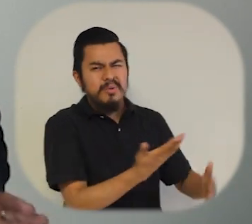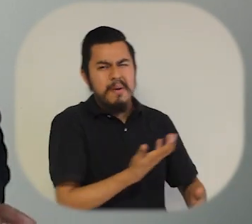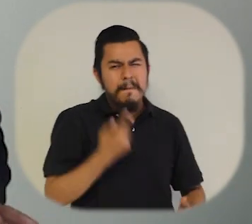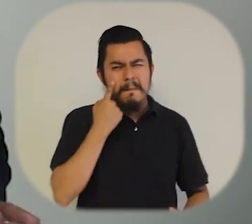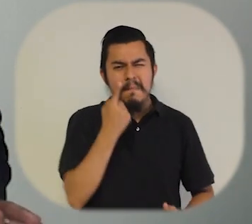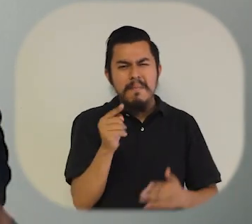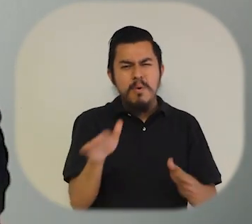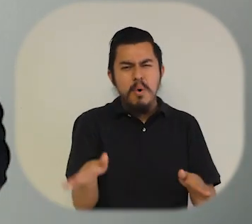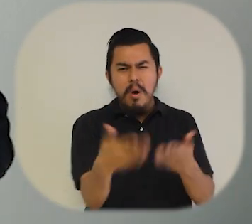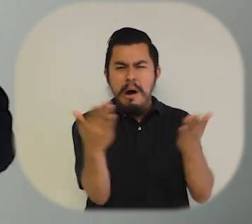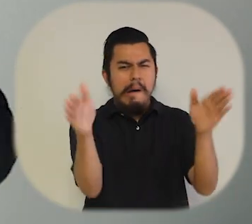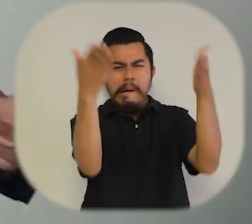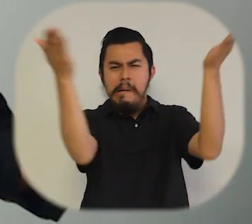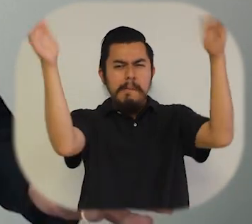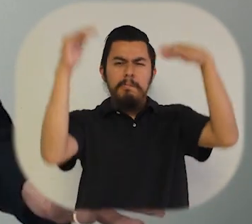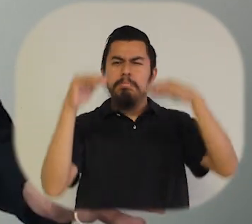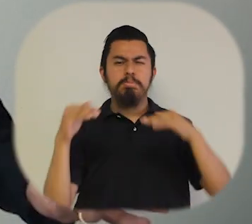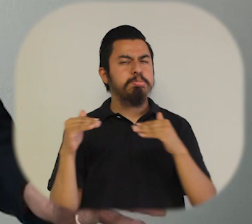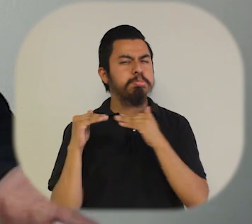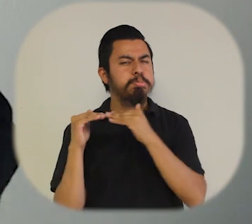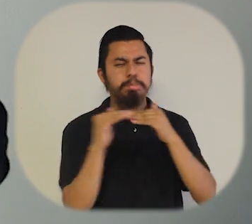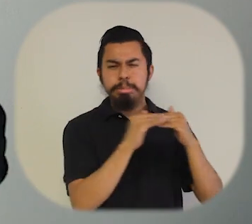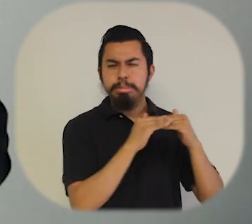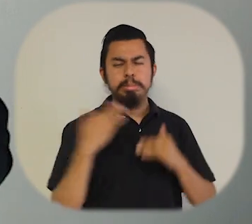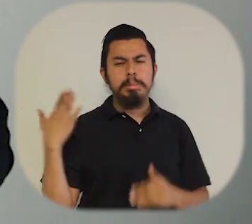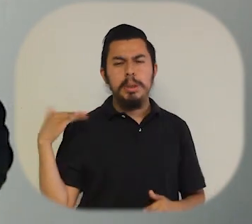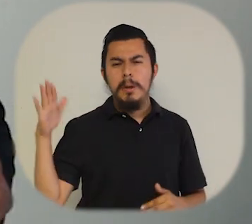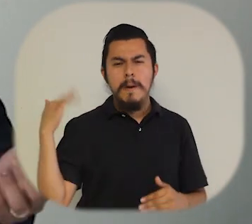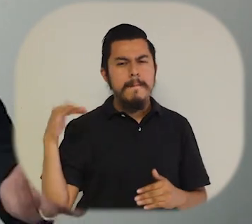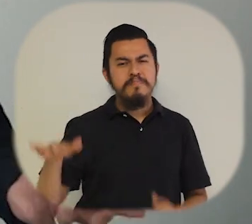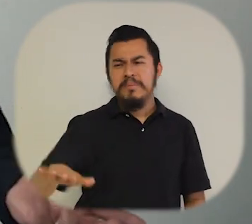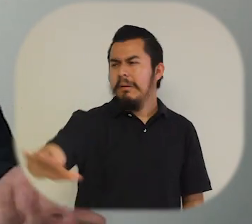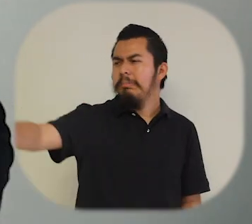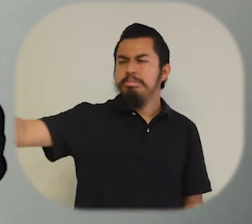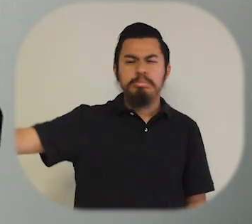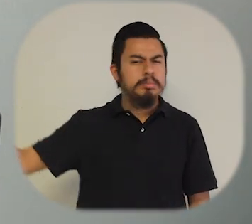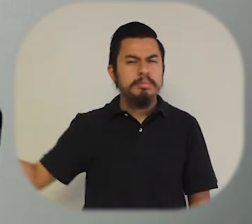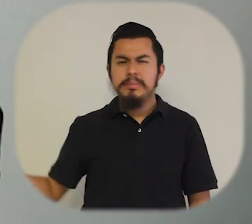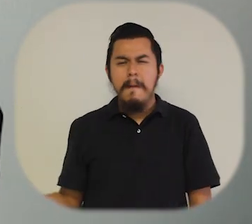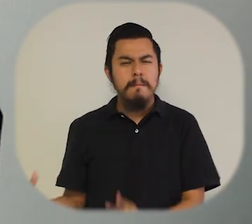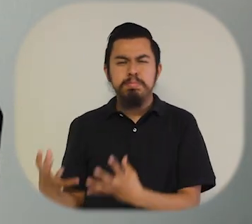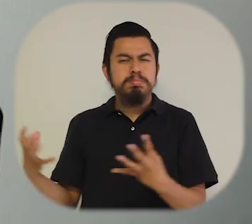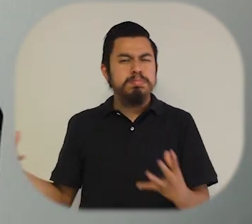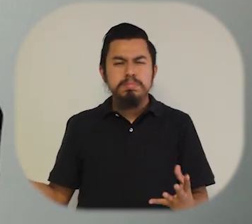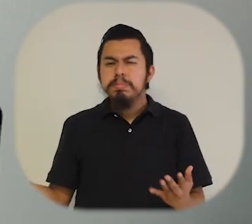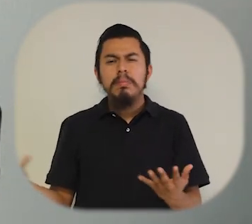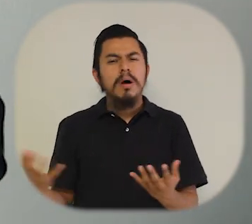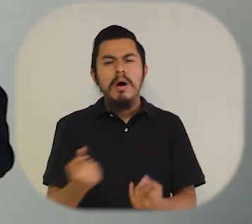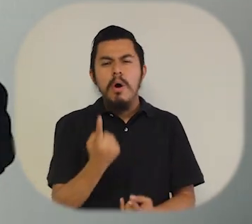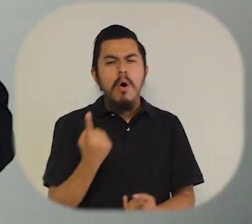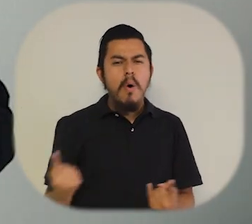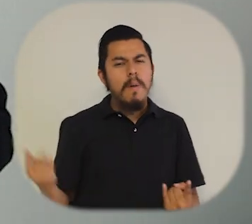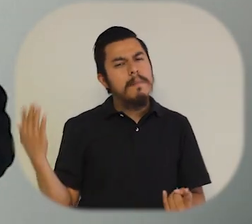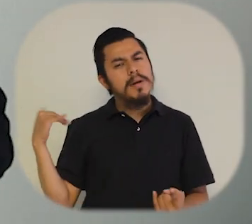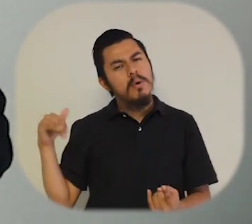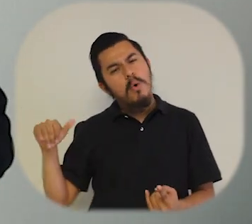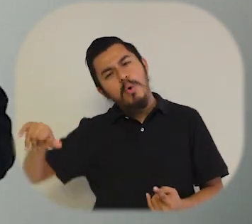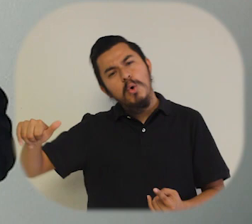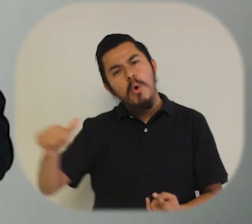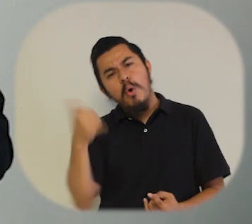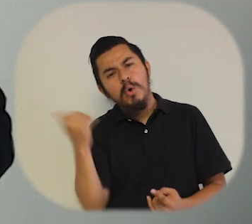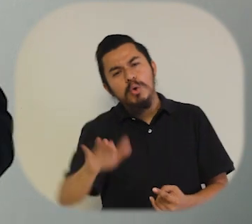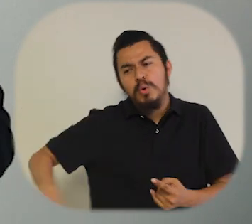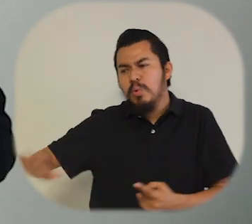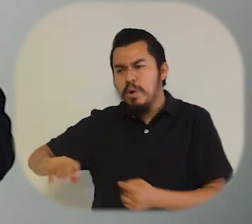que podemos ver que era un árbol normal. Era un árbol que existía comúnmente y podían los hombres comer de